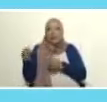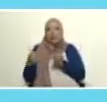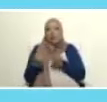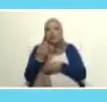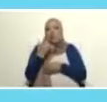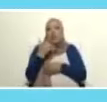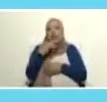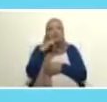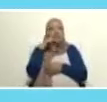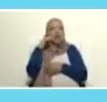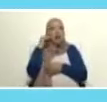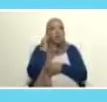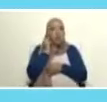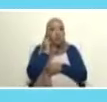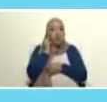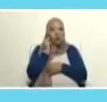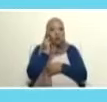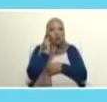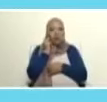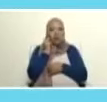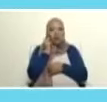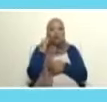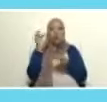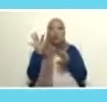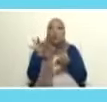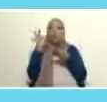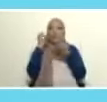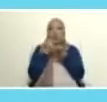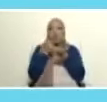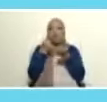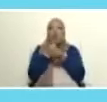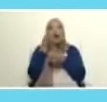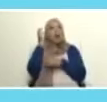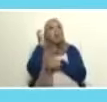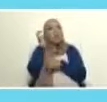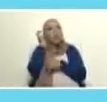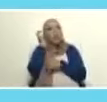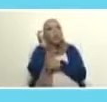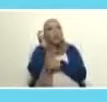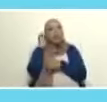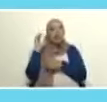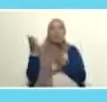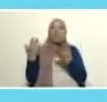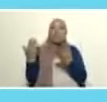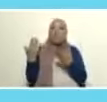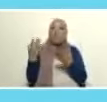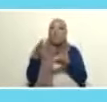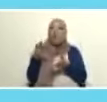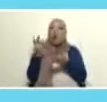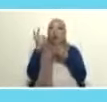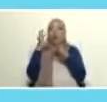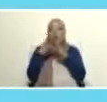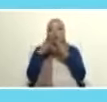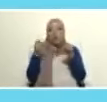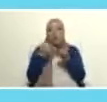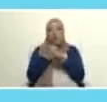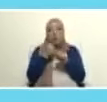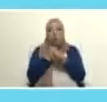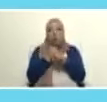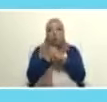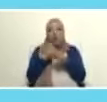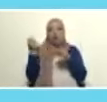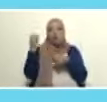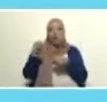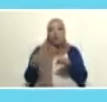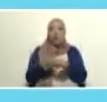el sabor. Así que les debo un café, Valentina. Pronto me tomo el café con la